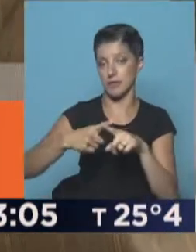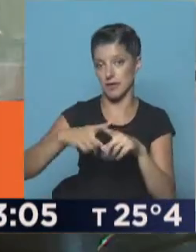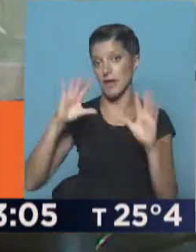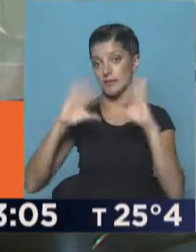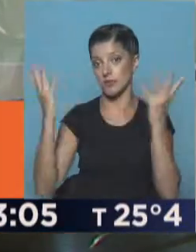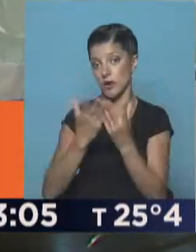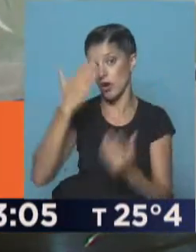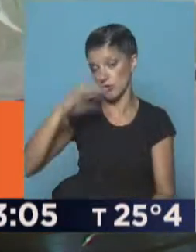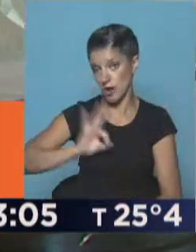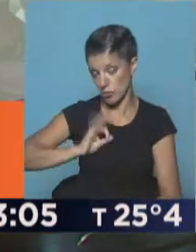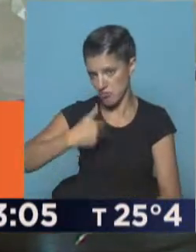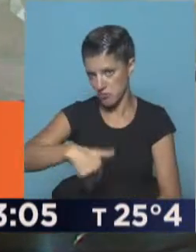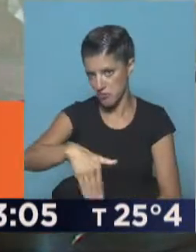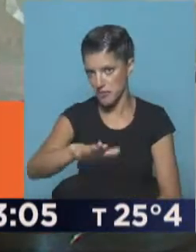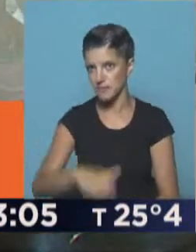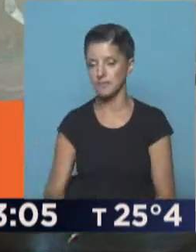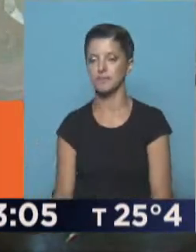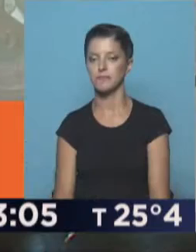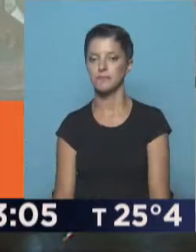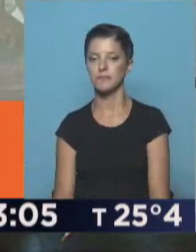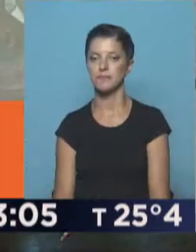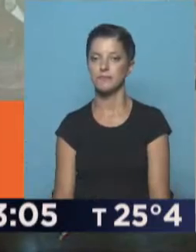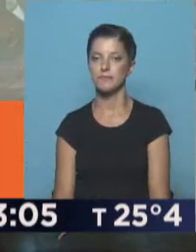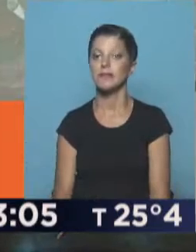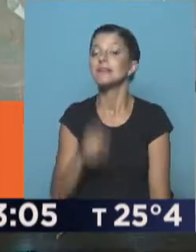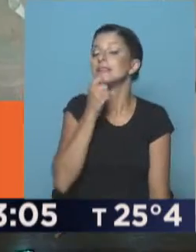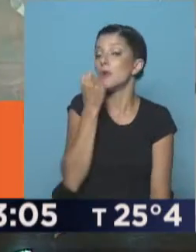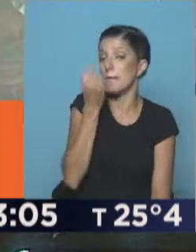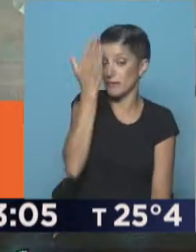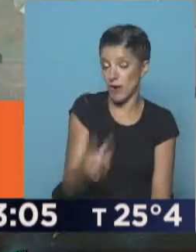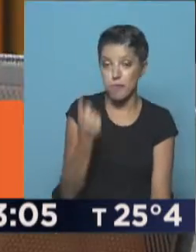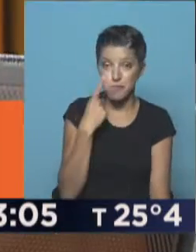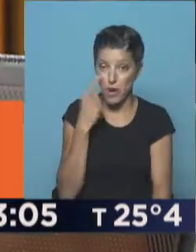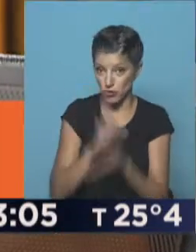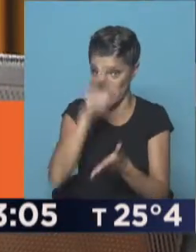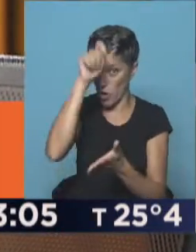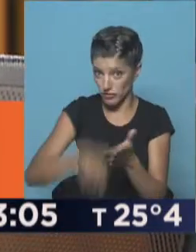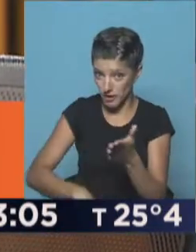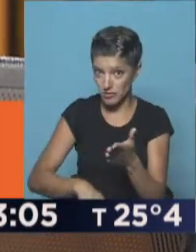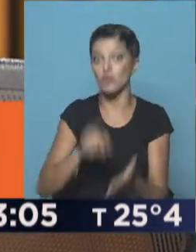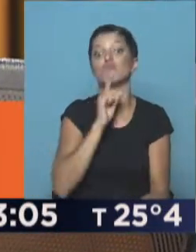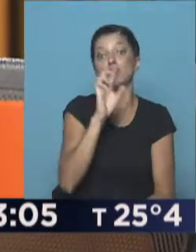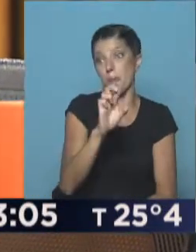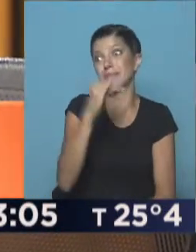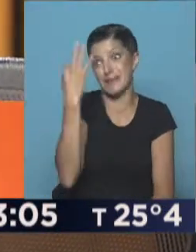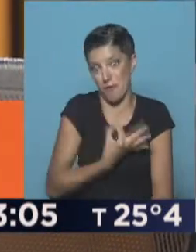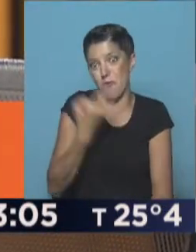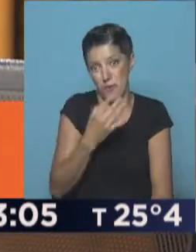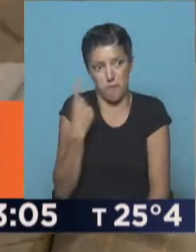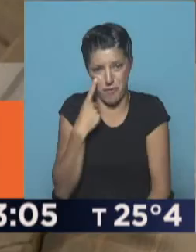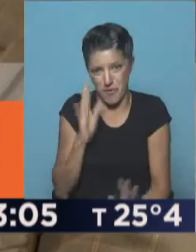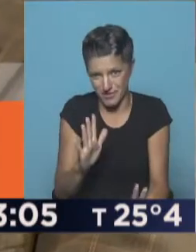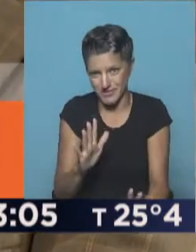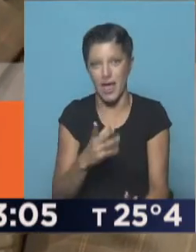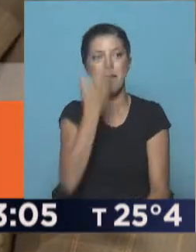años. Nati. Si hay alguien que debe saber de contratos es precisamente Donald Trump, es un empresario. Creo que no debe